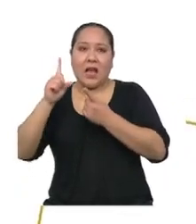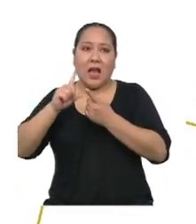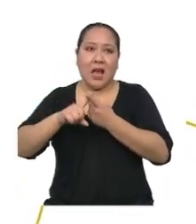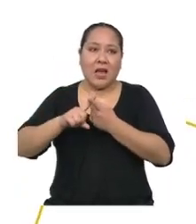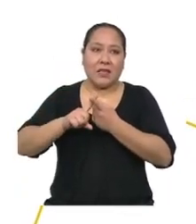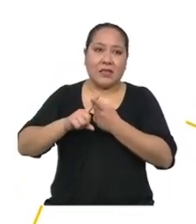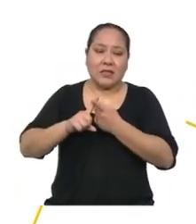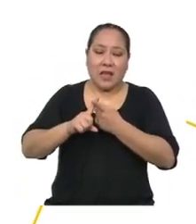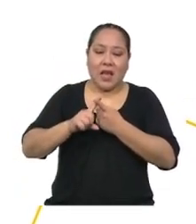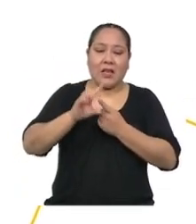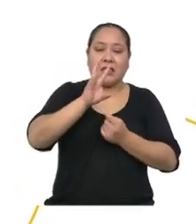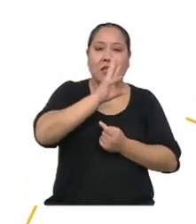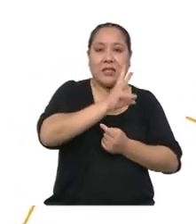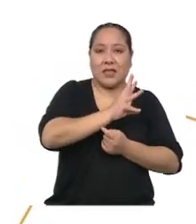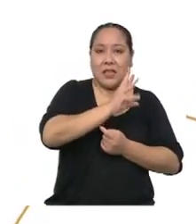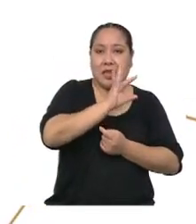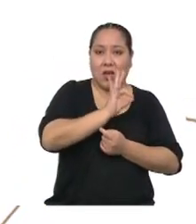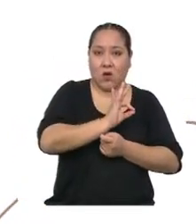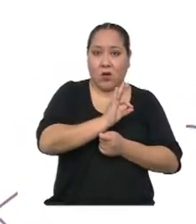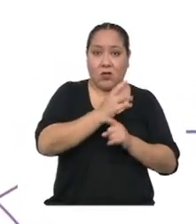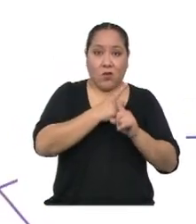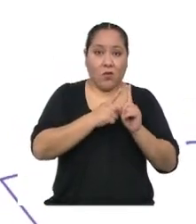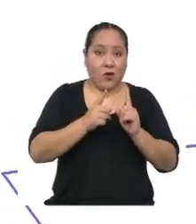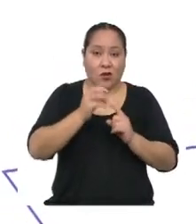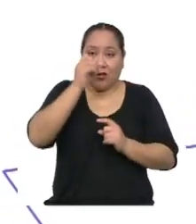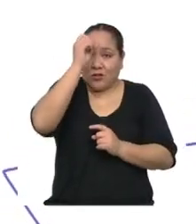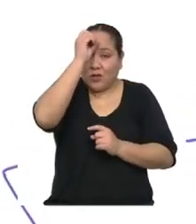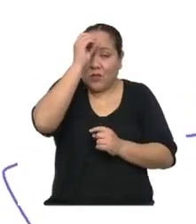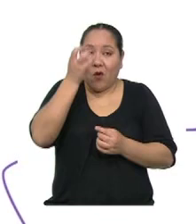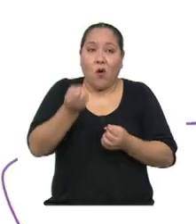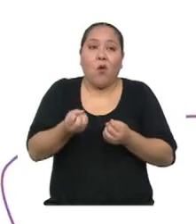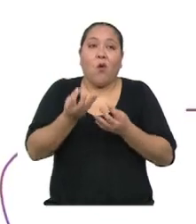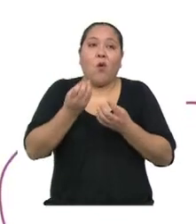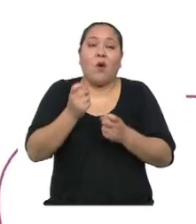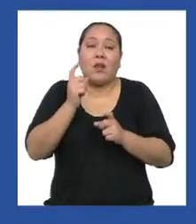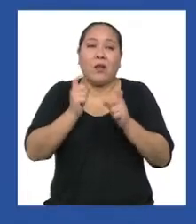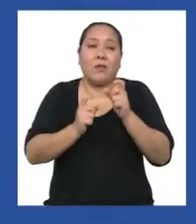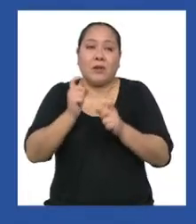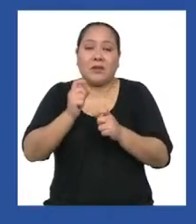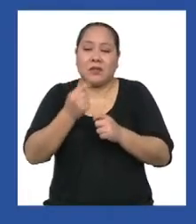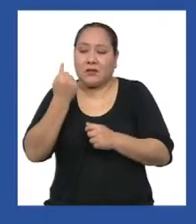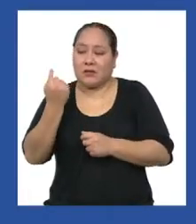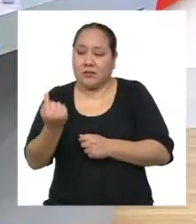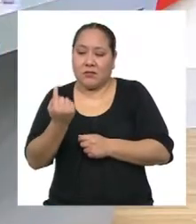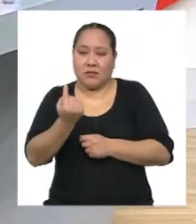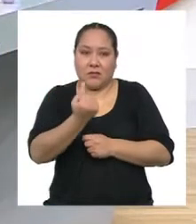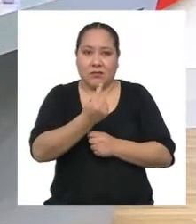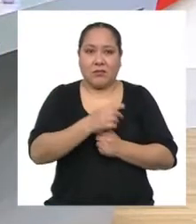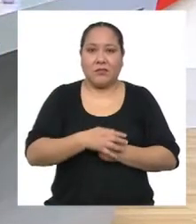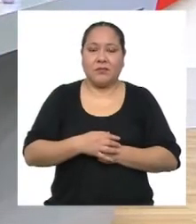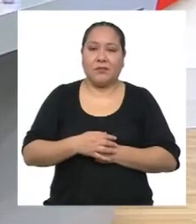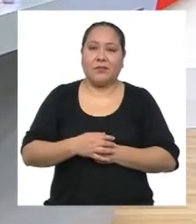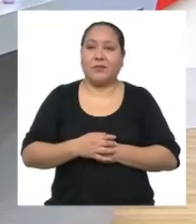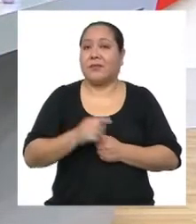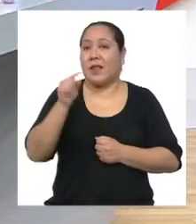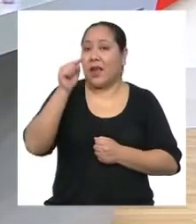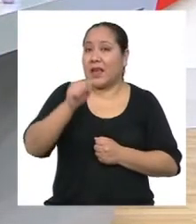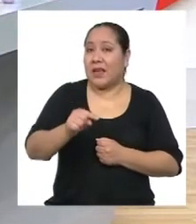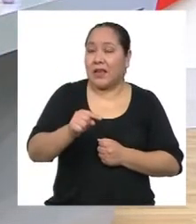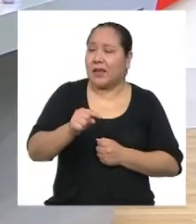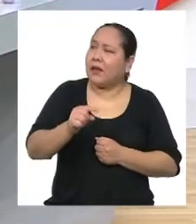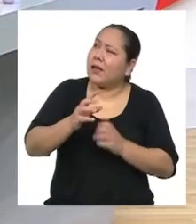los 64 años. Lo que no sabemos es cuántas personas tienen cada edad. Aquí, en